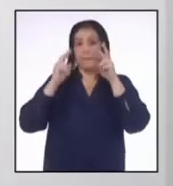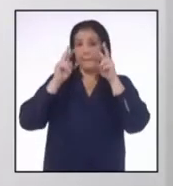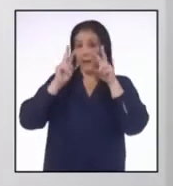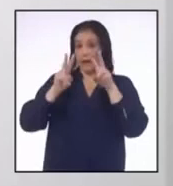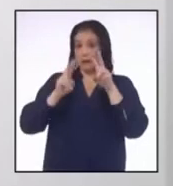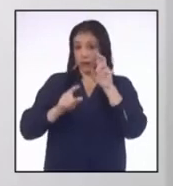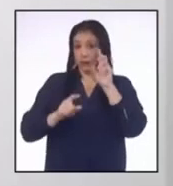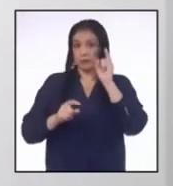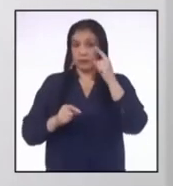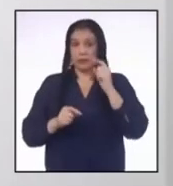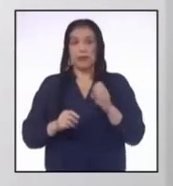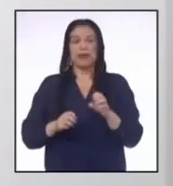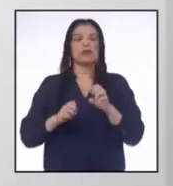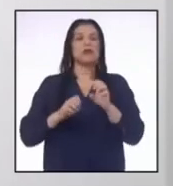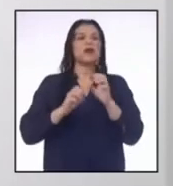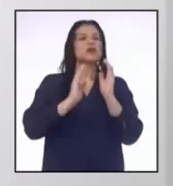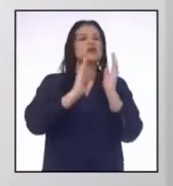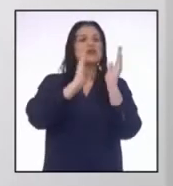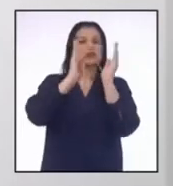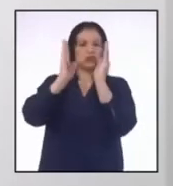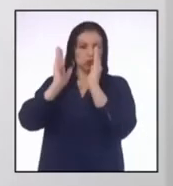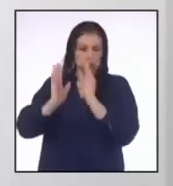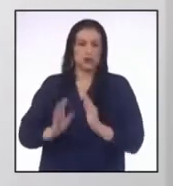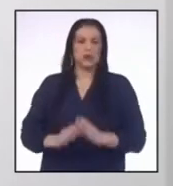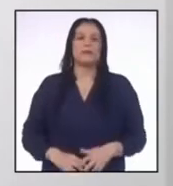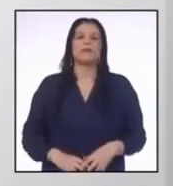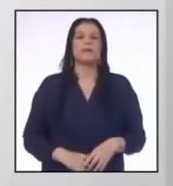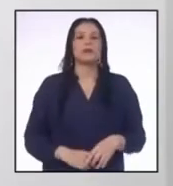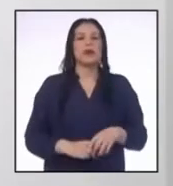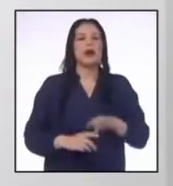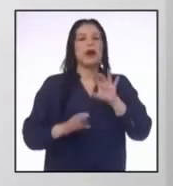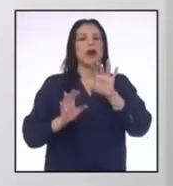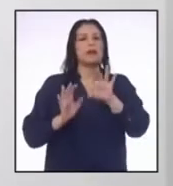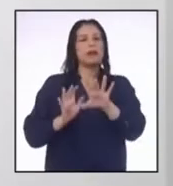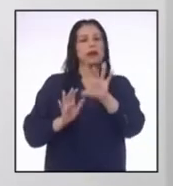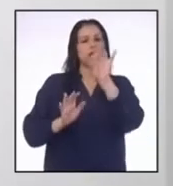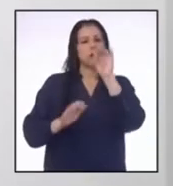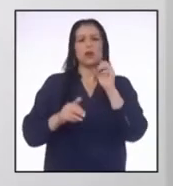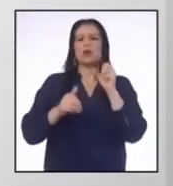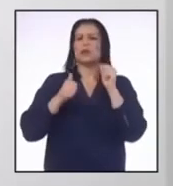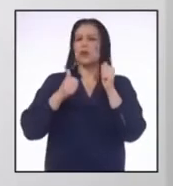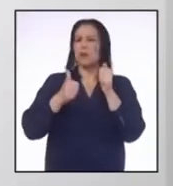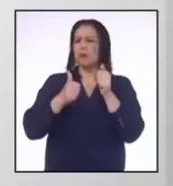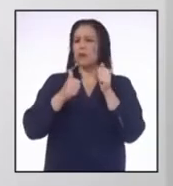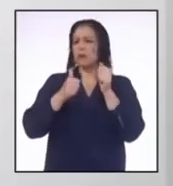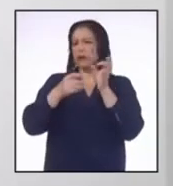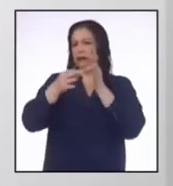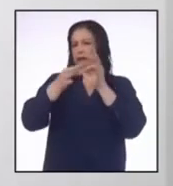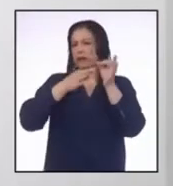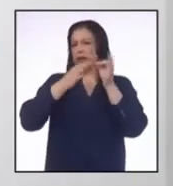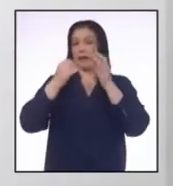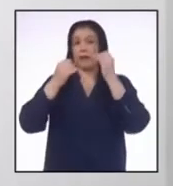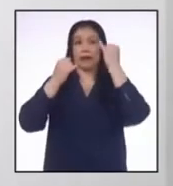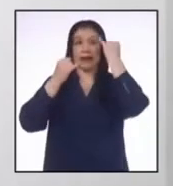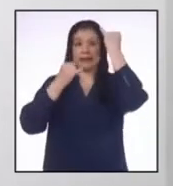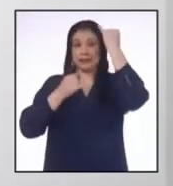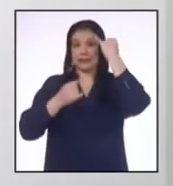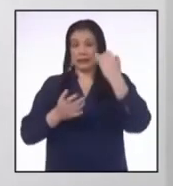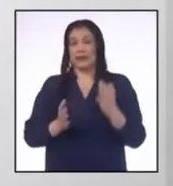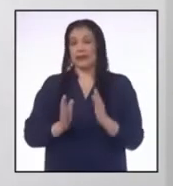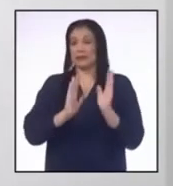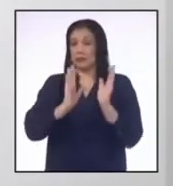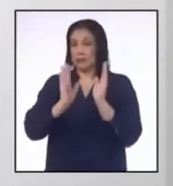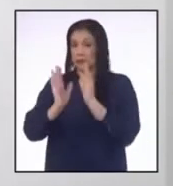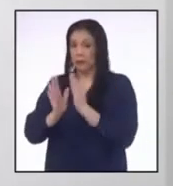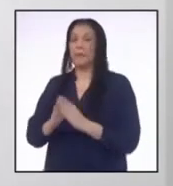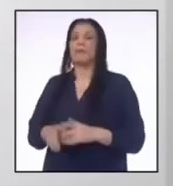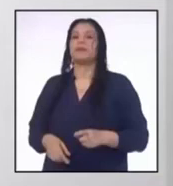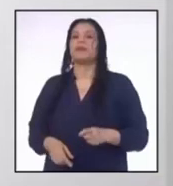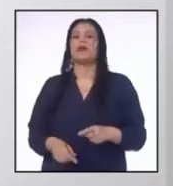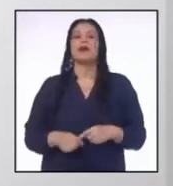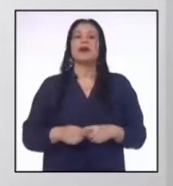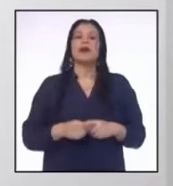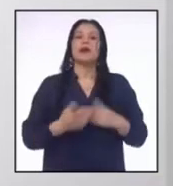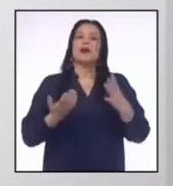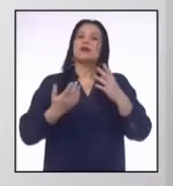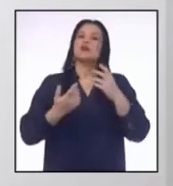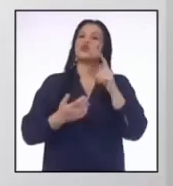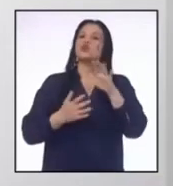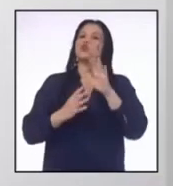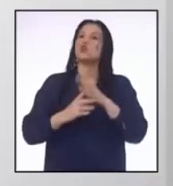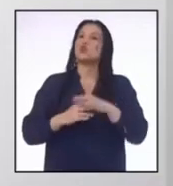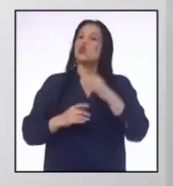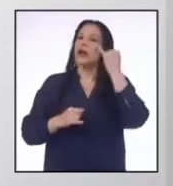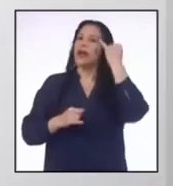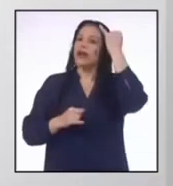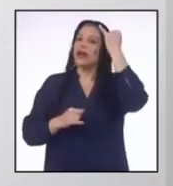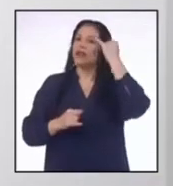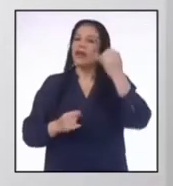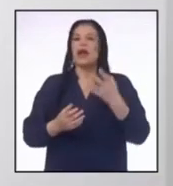Observemos primero la estructura. Encuentro muy bien señaladas las ideas a desarrollar, la tesis o